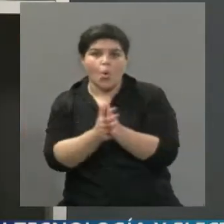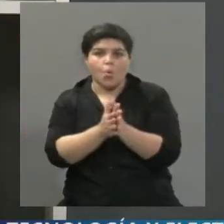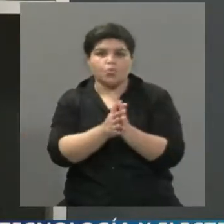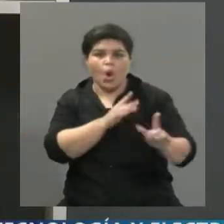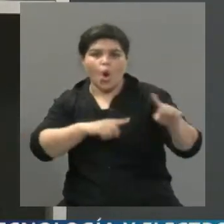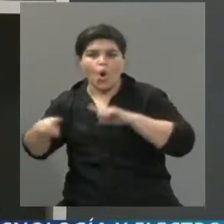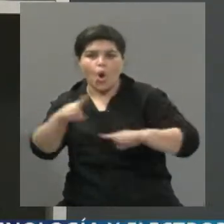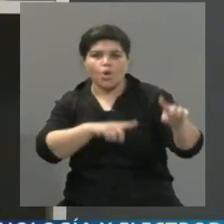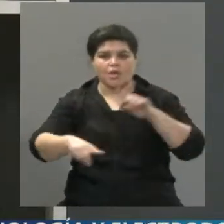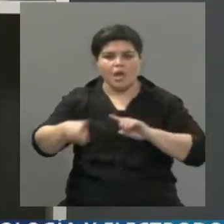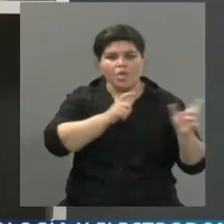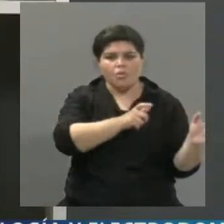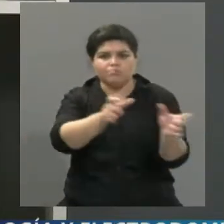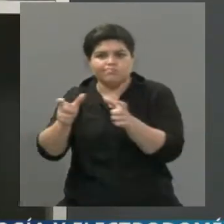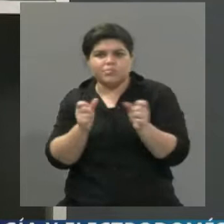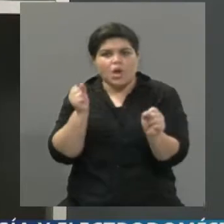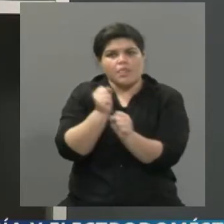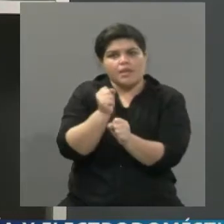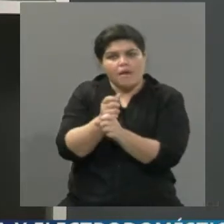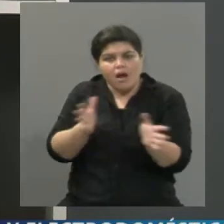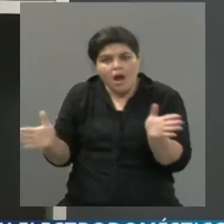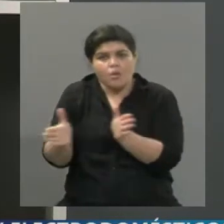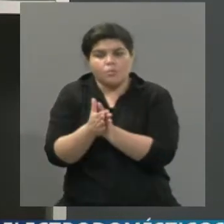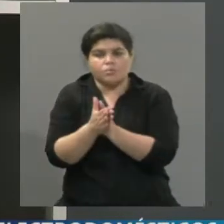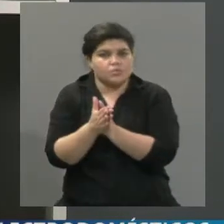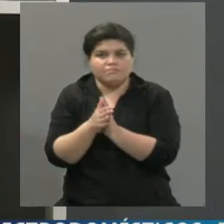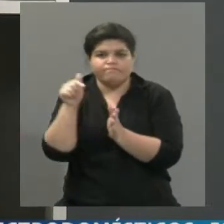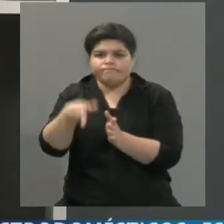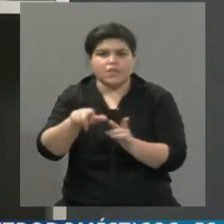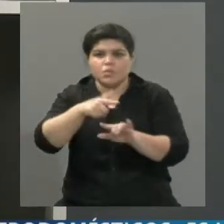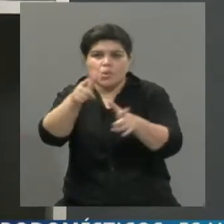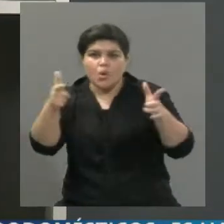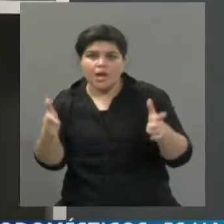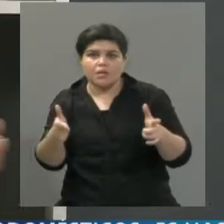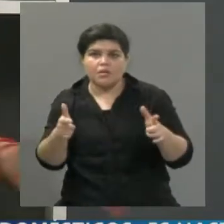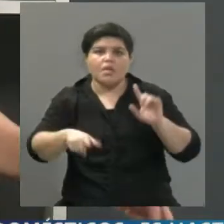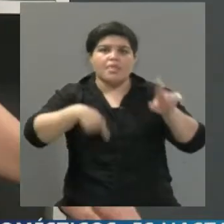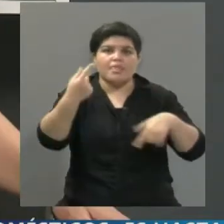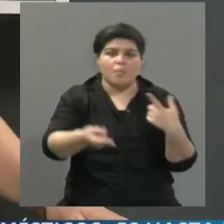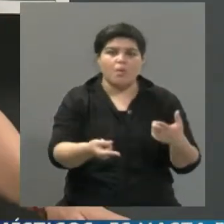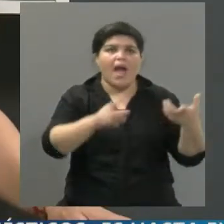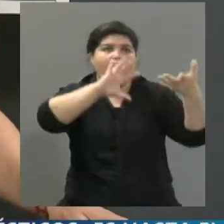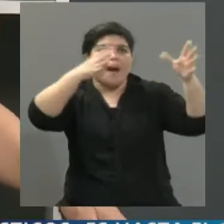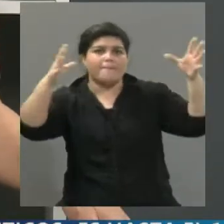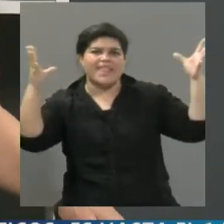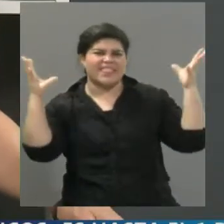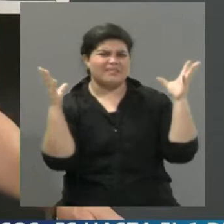por dónde van las obras y cómo se optimizan para que obviamente no dañen el medio ambiente. Sí,